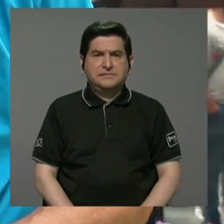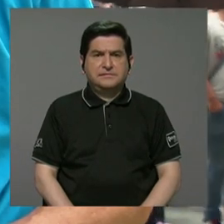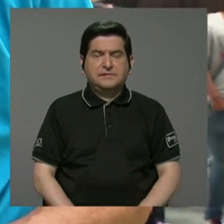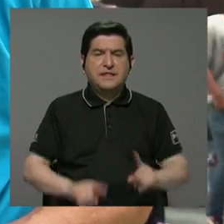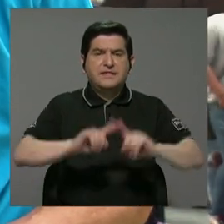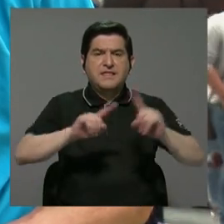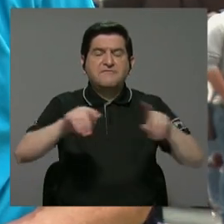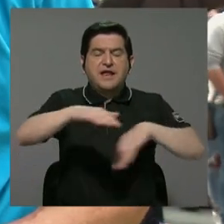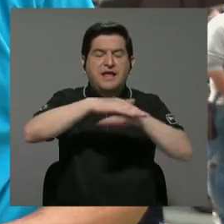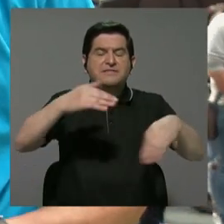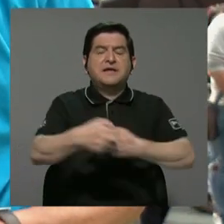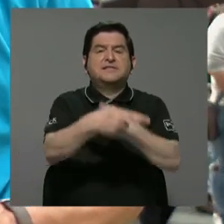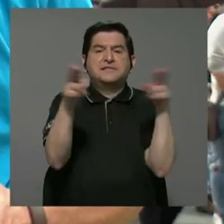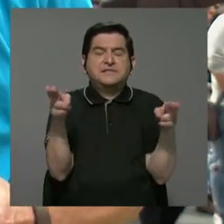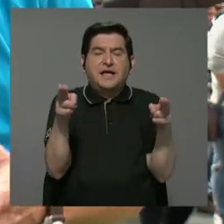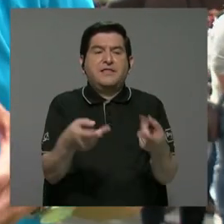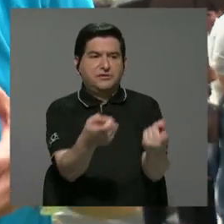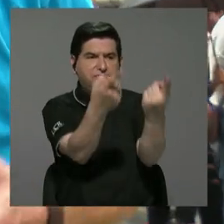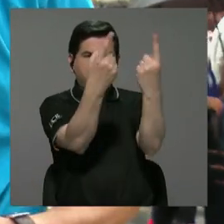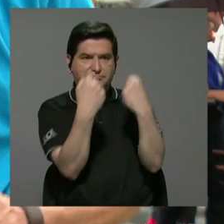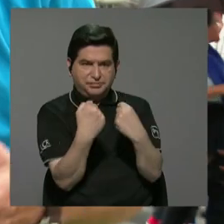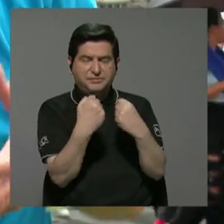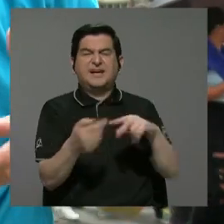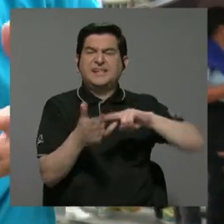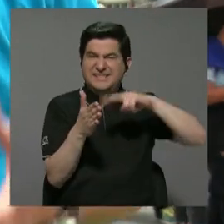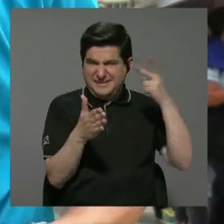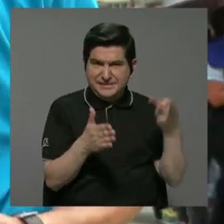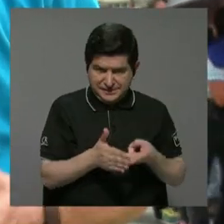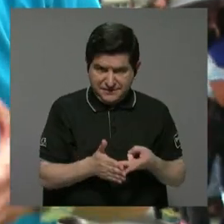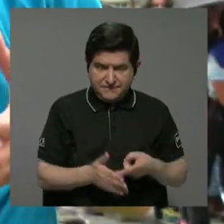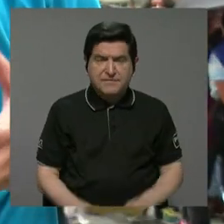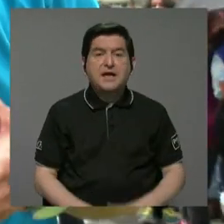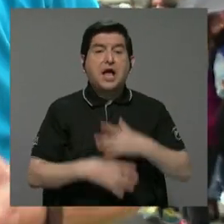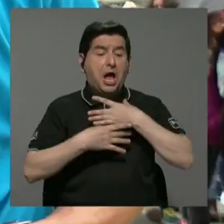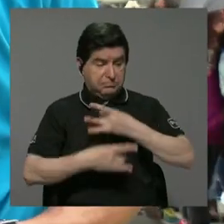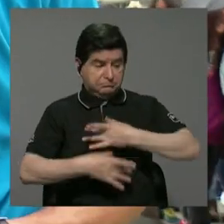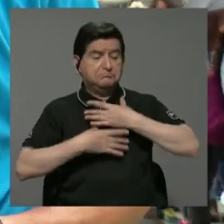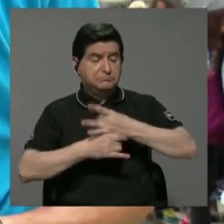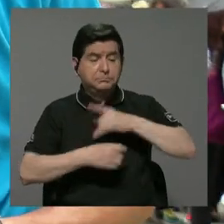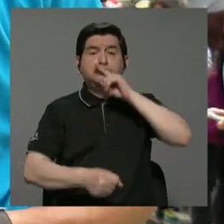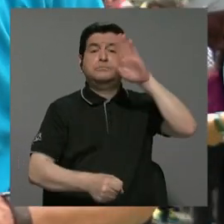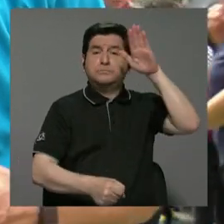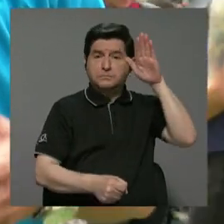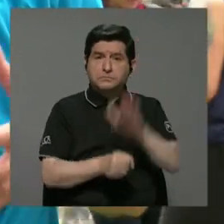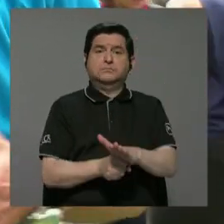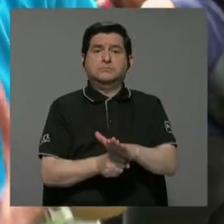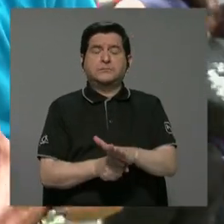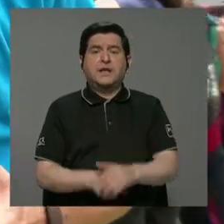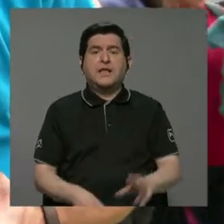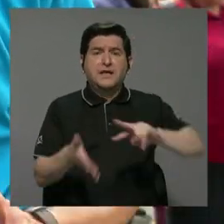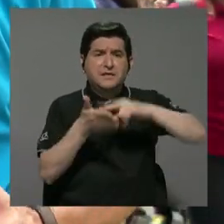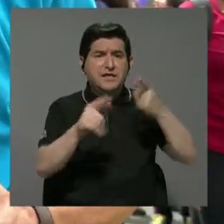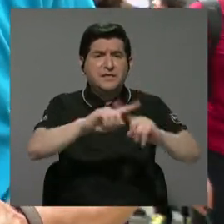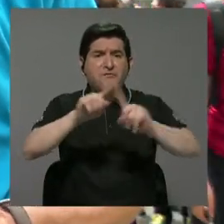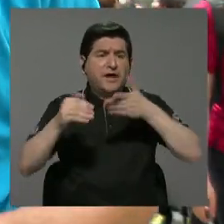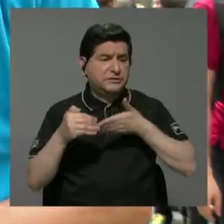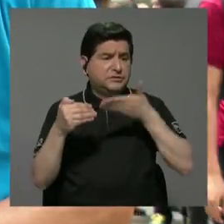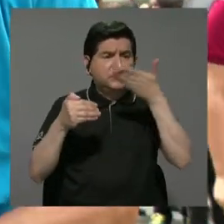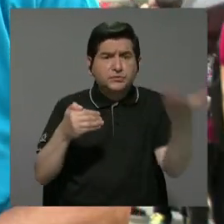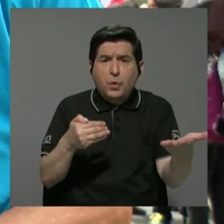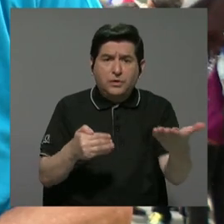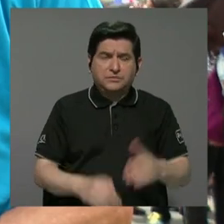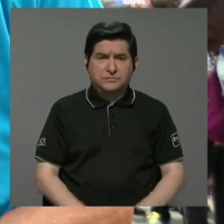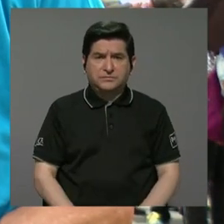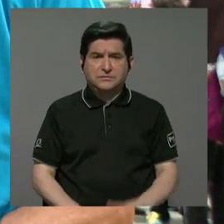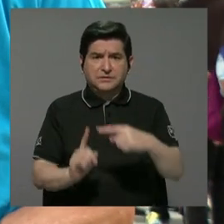sedes regionales. Eso implica interés, implica compromiso, implica muchas cosas por